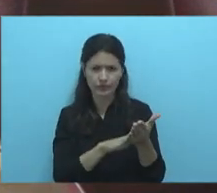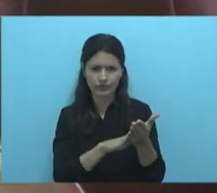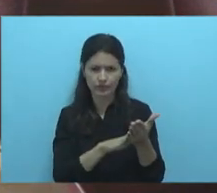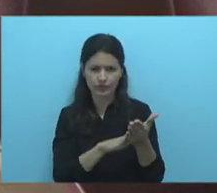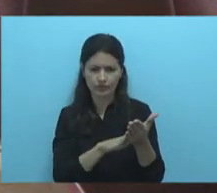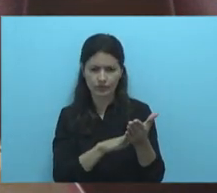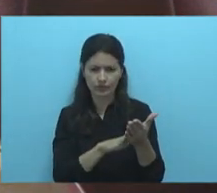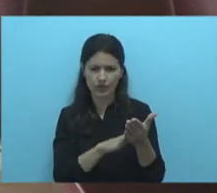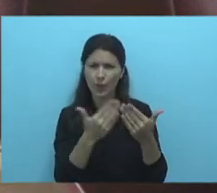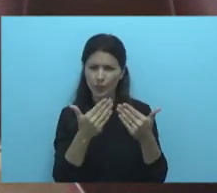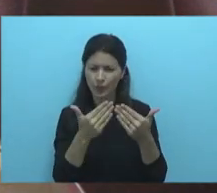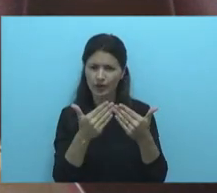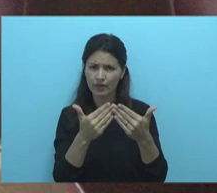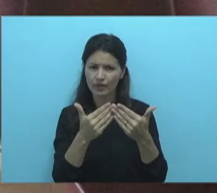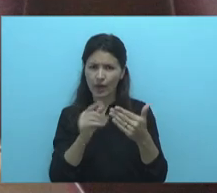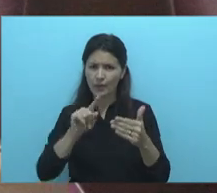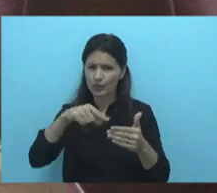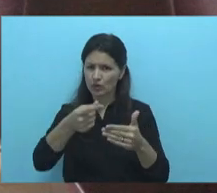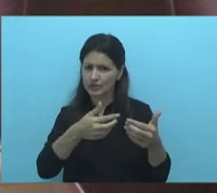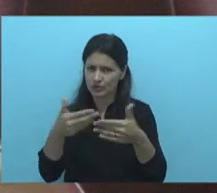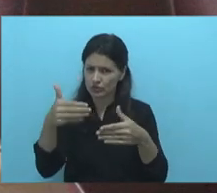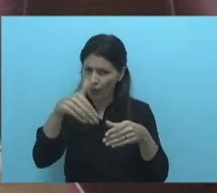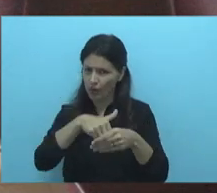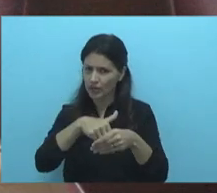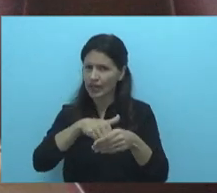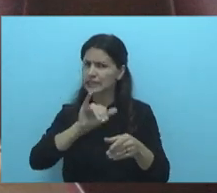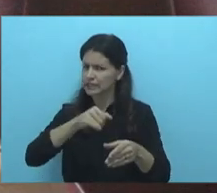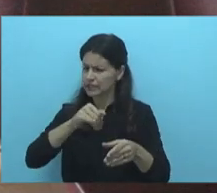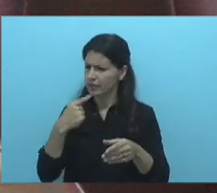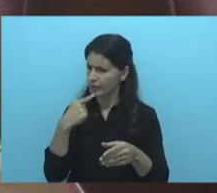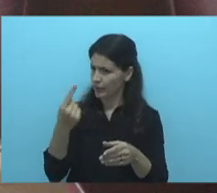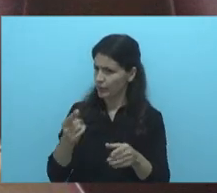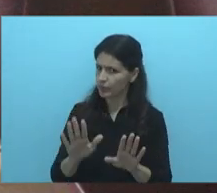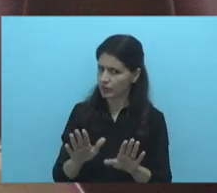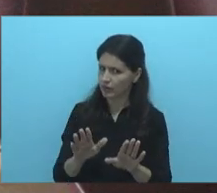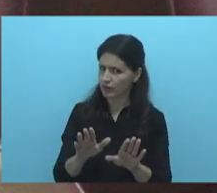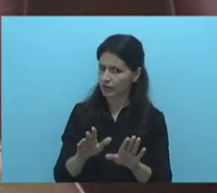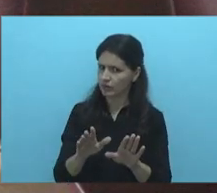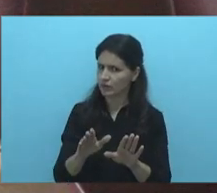así que está en la lista de las preferencias para la próxima sesión, ¿no?